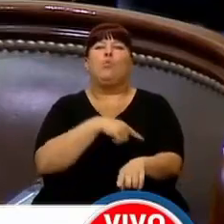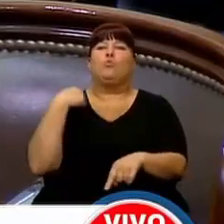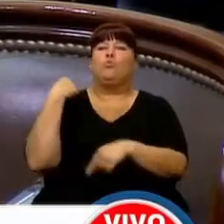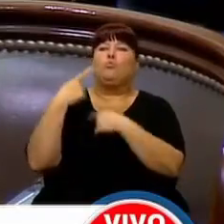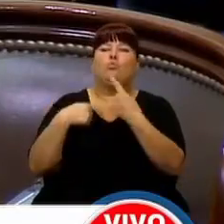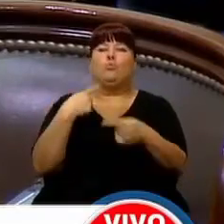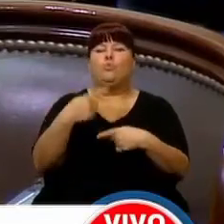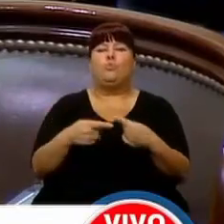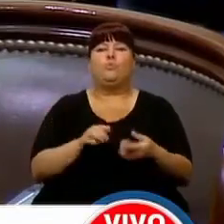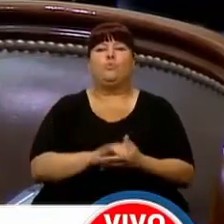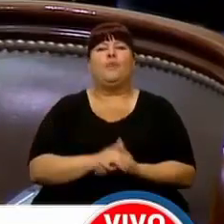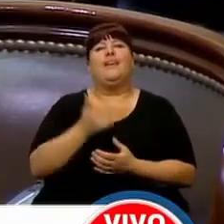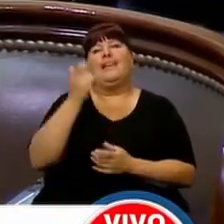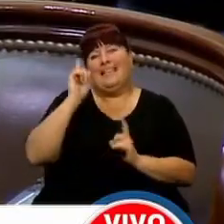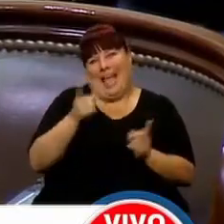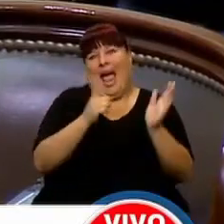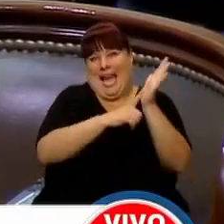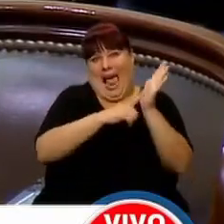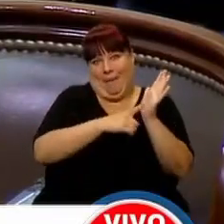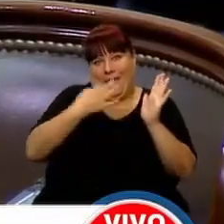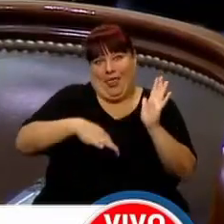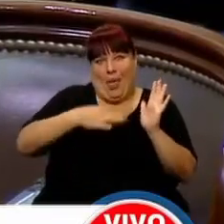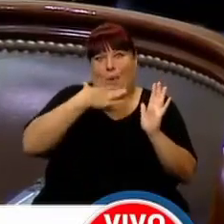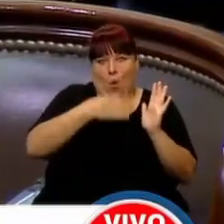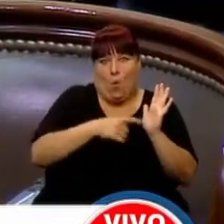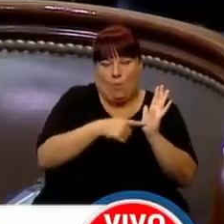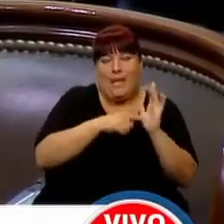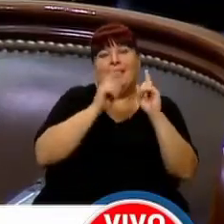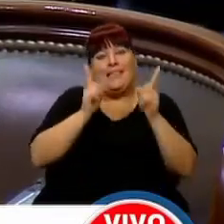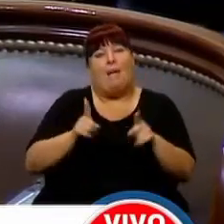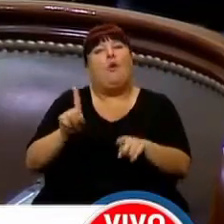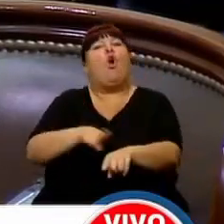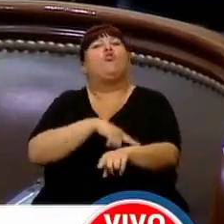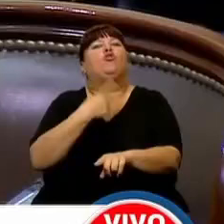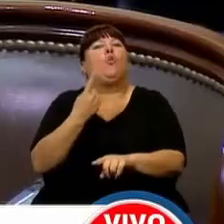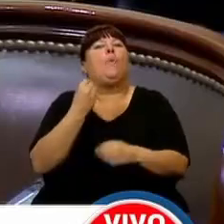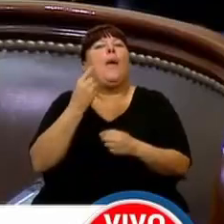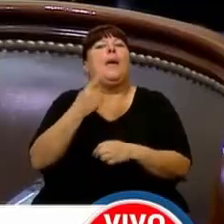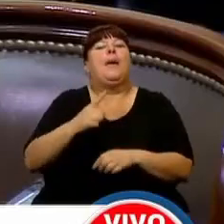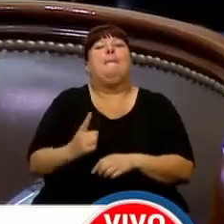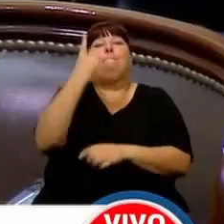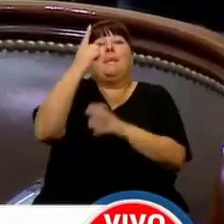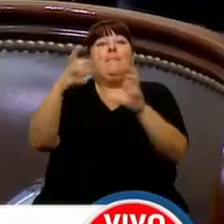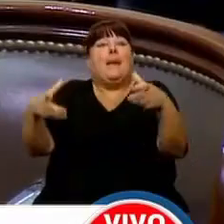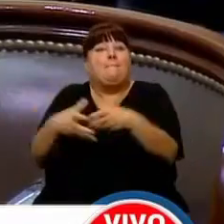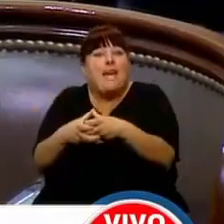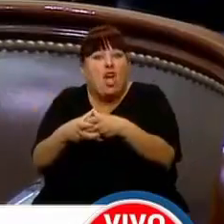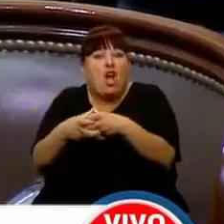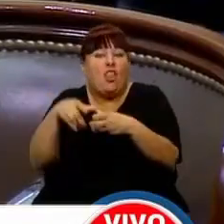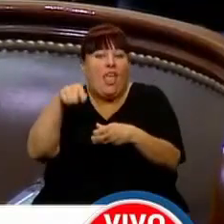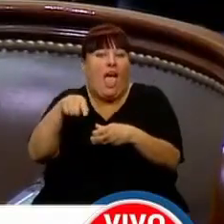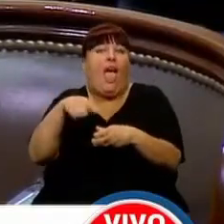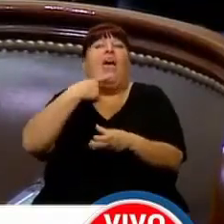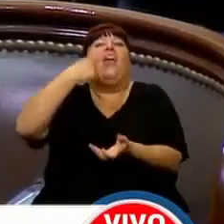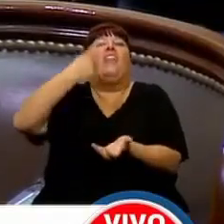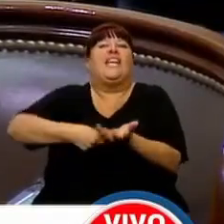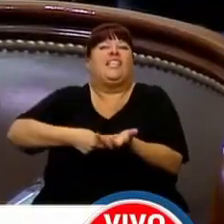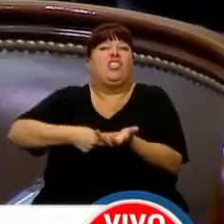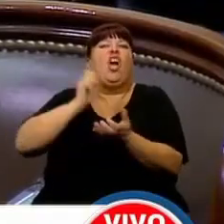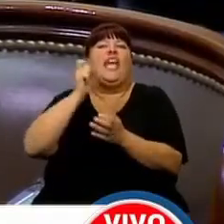que, además de reglamentaria, que sea la primera minoría la que